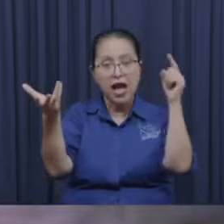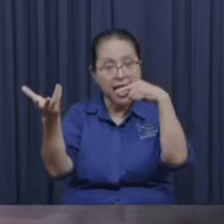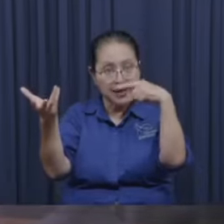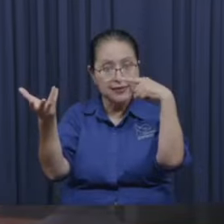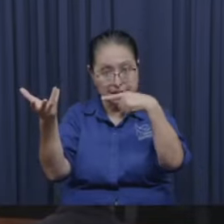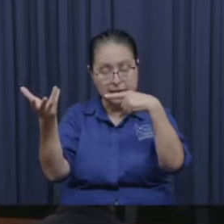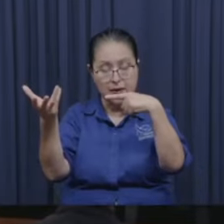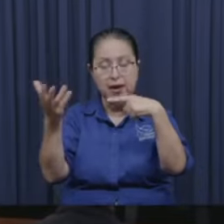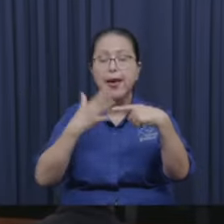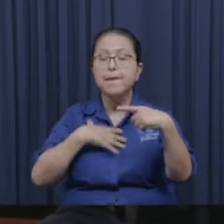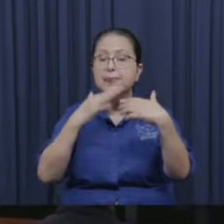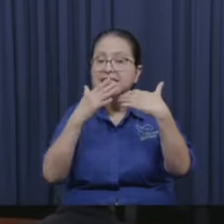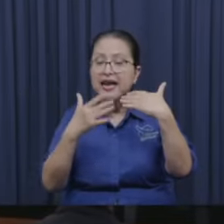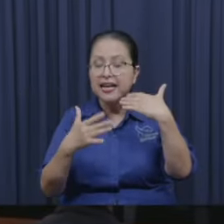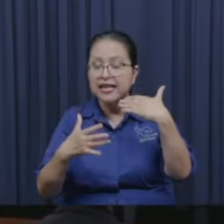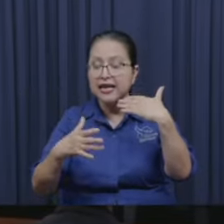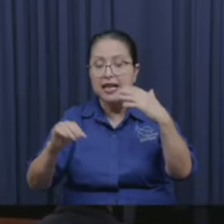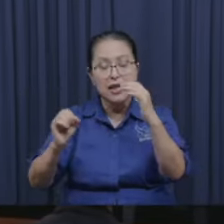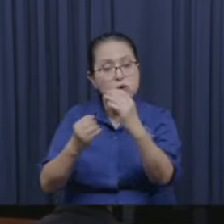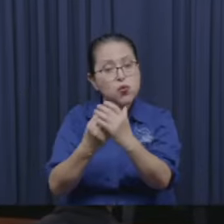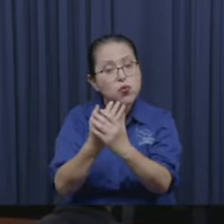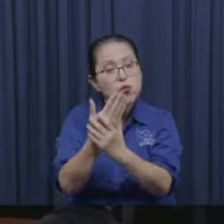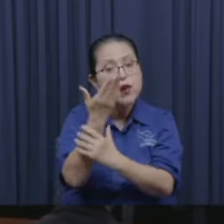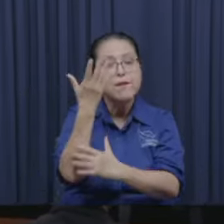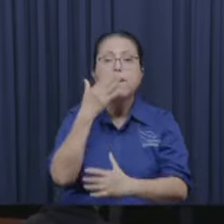nuevo pacto en mi